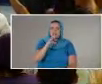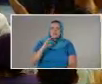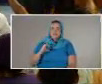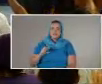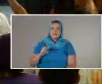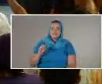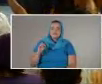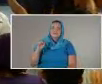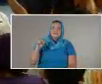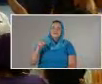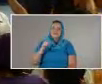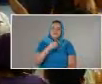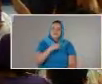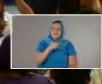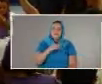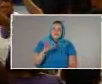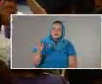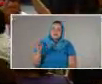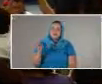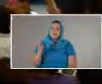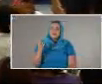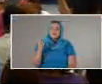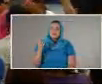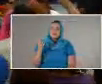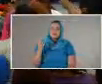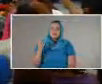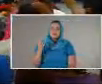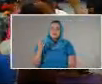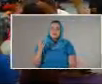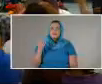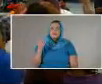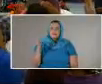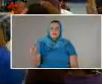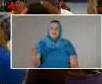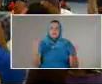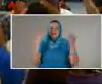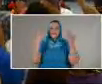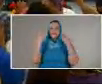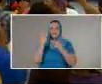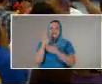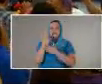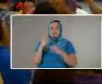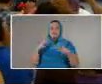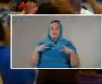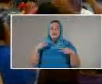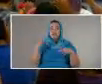Si quiere levantar su mano identificándose, ¿habrá alguien que quiera aceptar a Jesús?